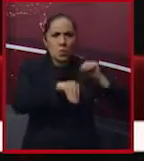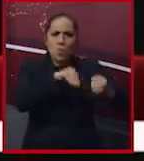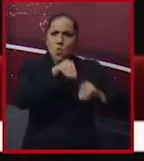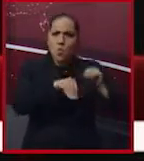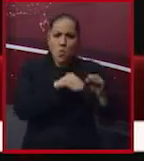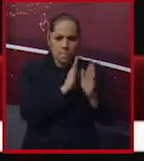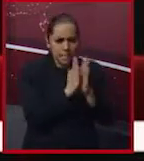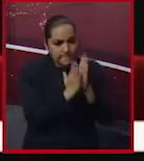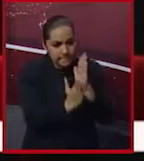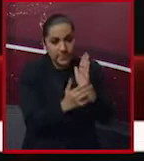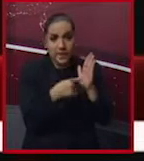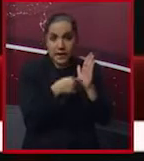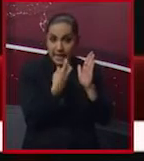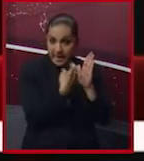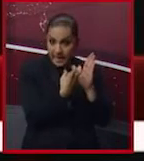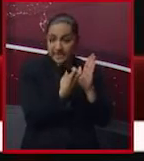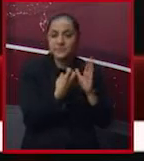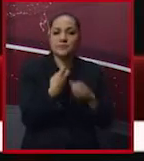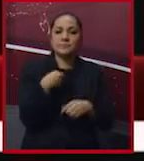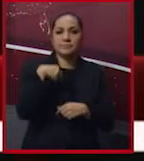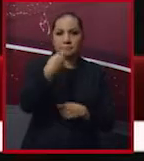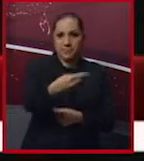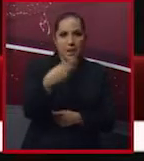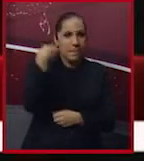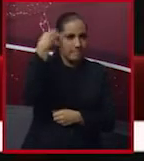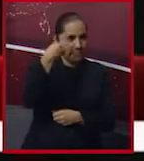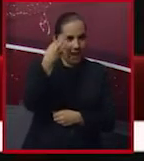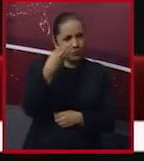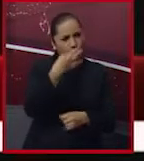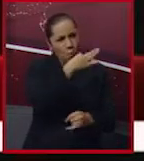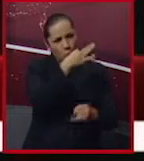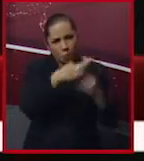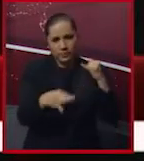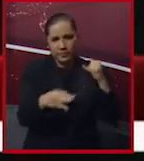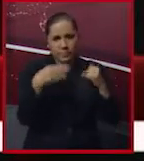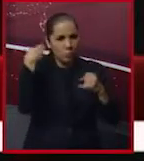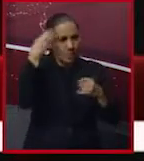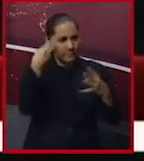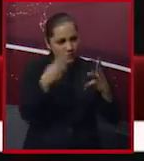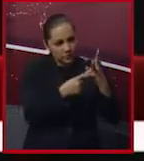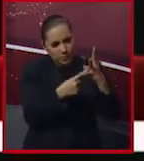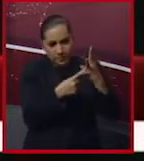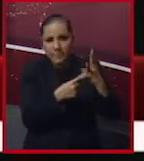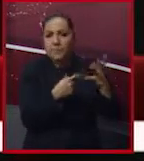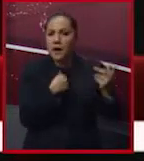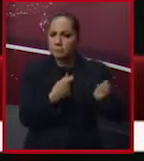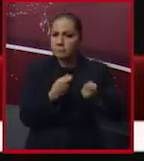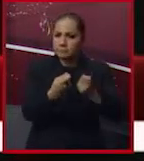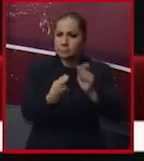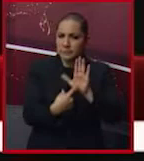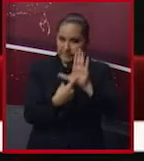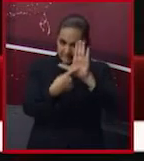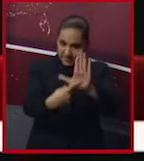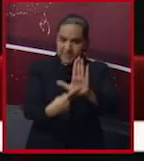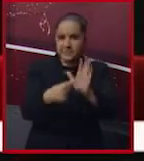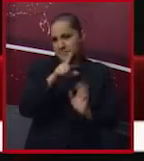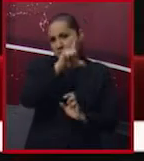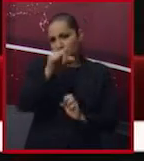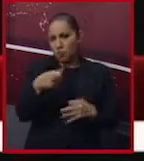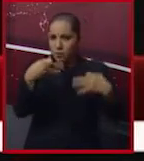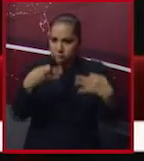va a presentar el próximo mes de marzo, a finales del mes de marzo. Lo presentaremos en una ceremonia